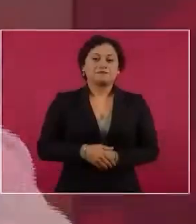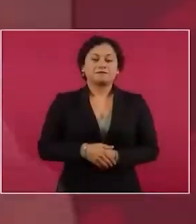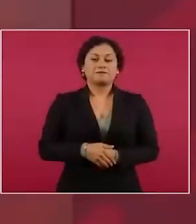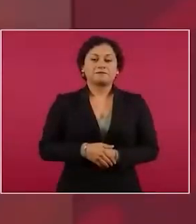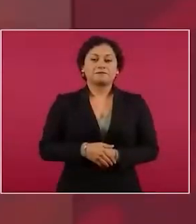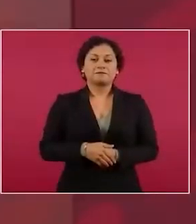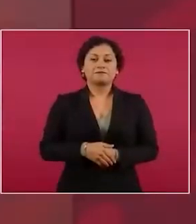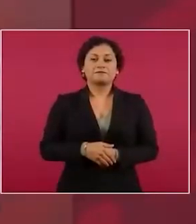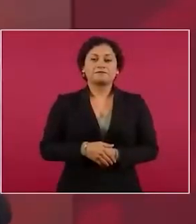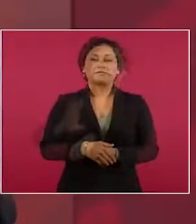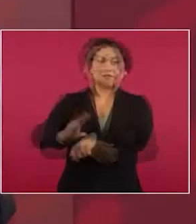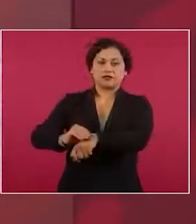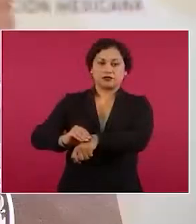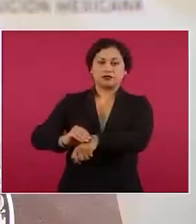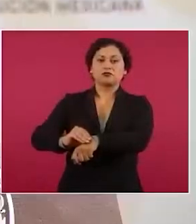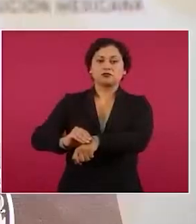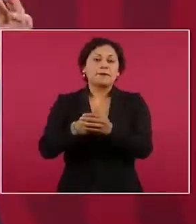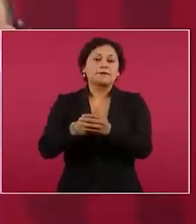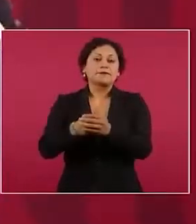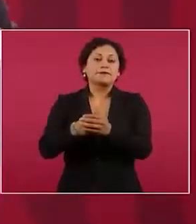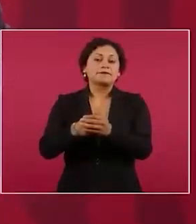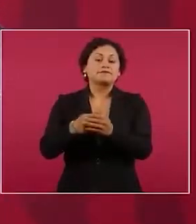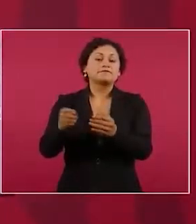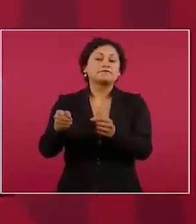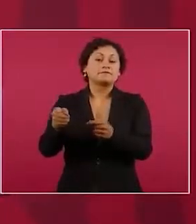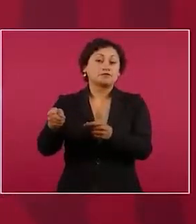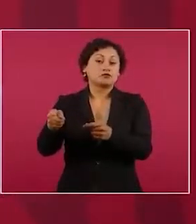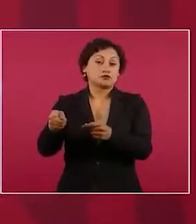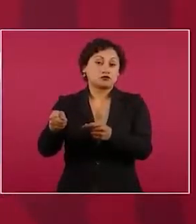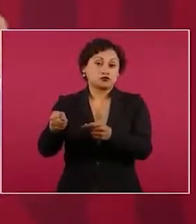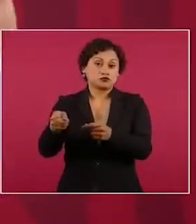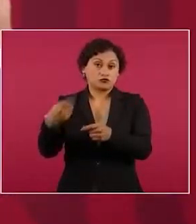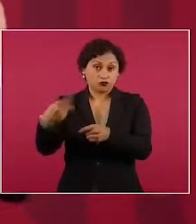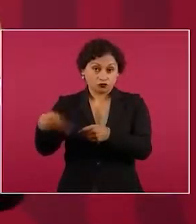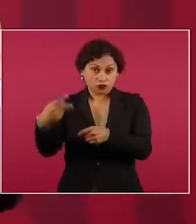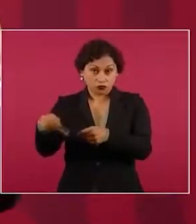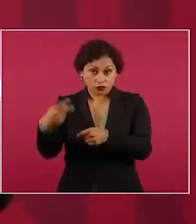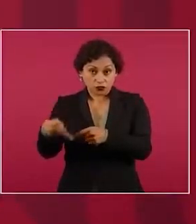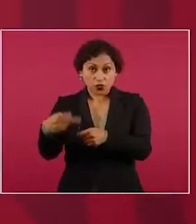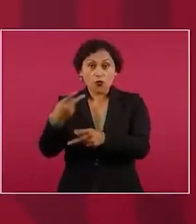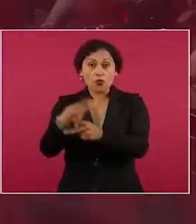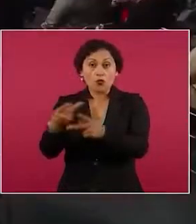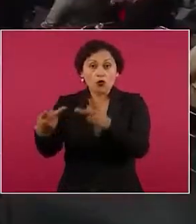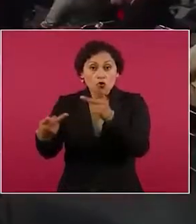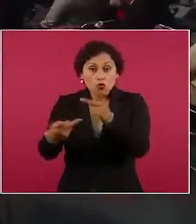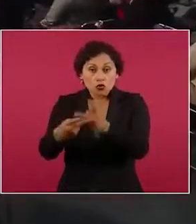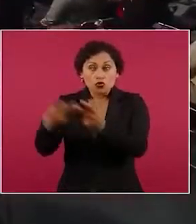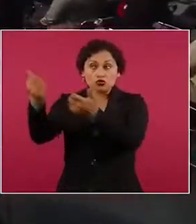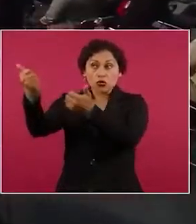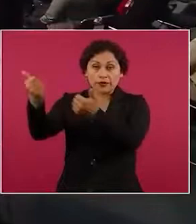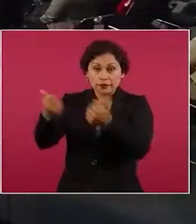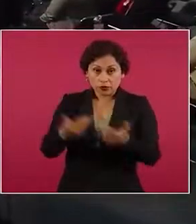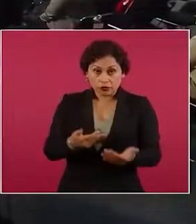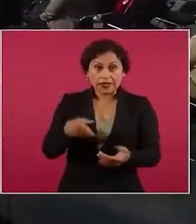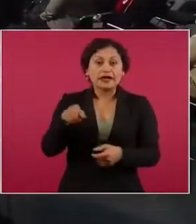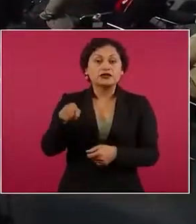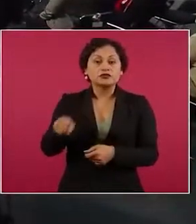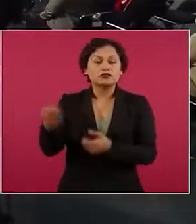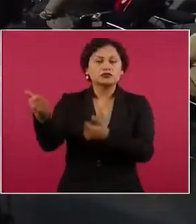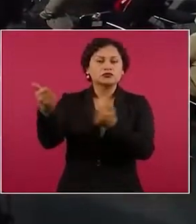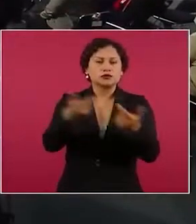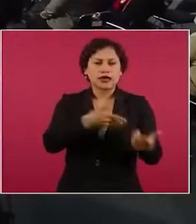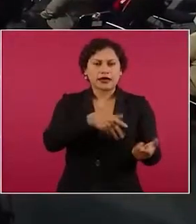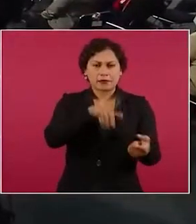¿verdad? Una licencia para importar y puedes traer pollo, puedes traer huevo, puedes